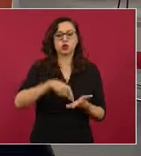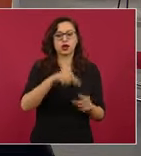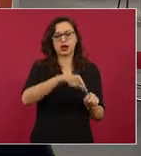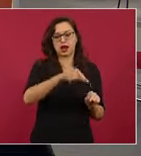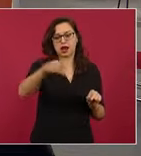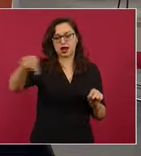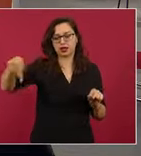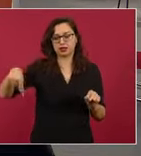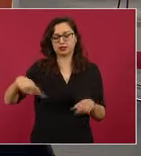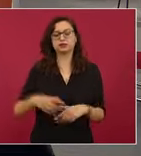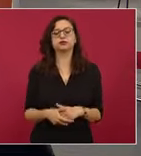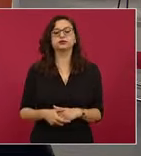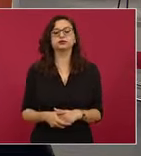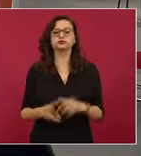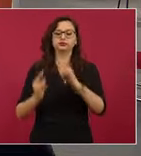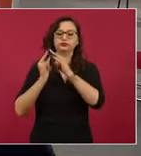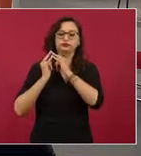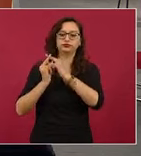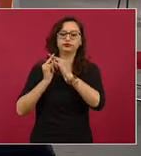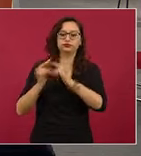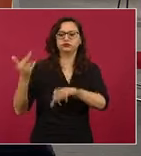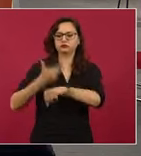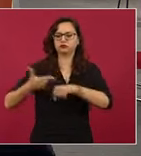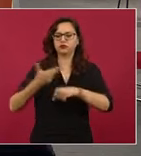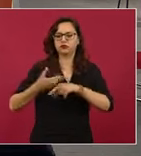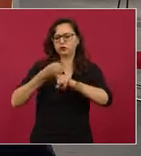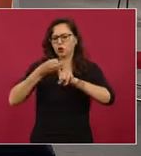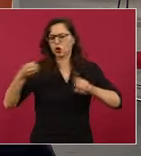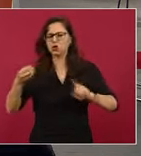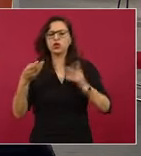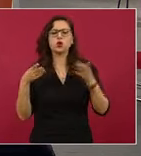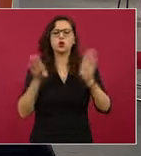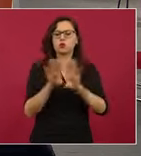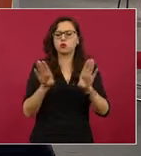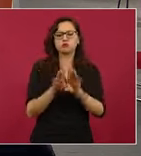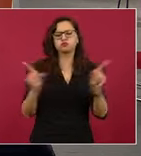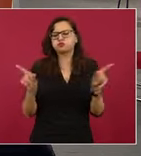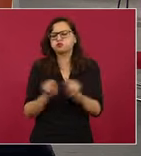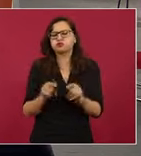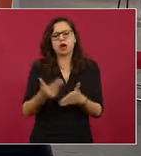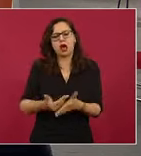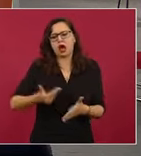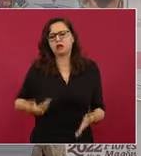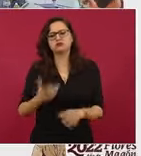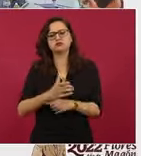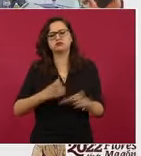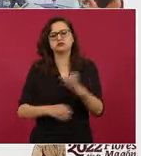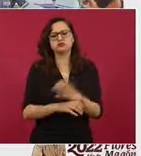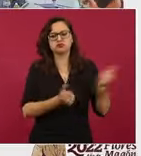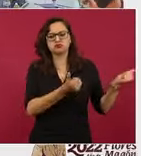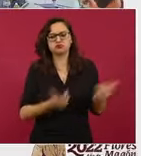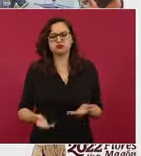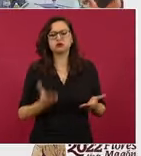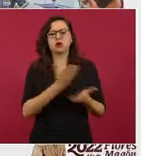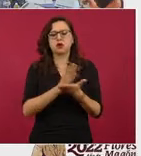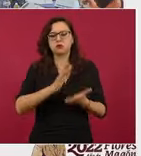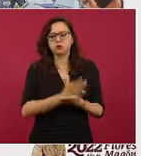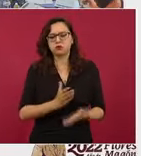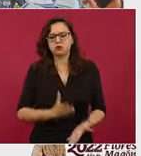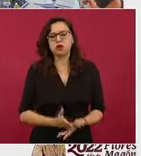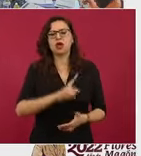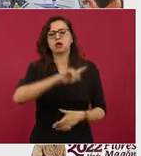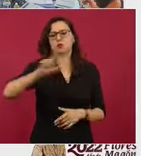La operatividad del tianguis, la digo muy brevemente, hay una preparación de descarga de bienes, clasificación y carga en camiones,